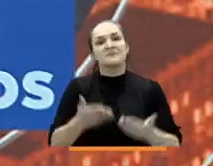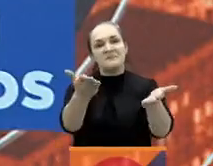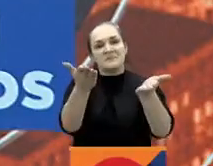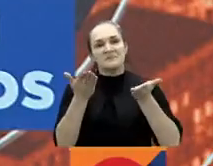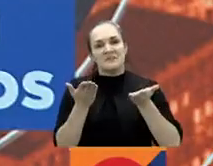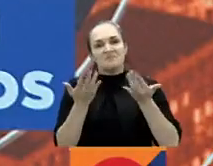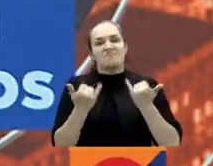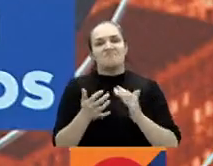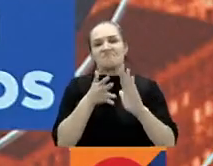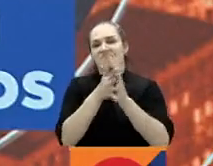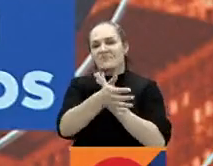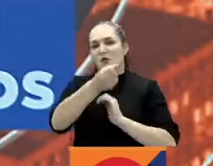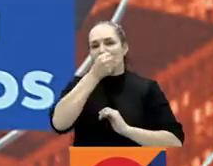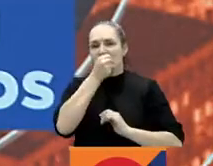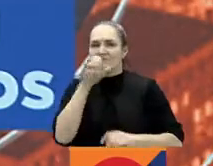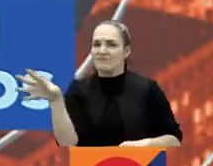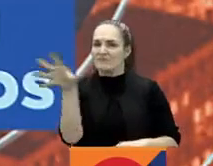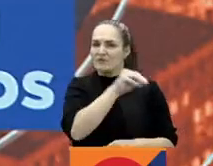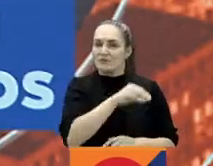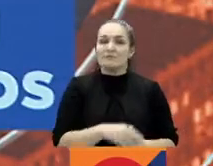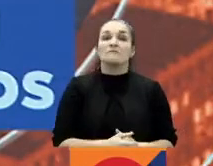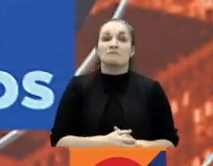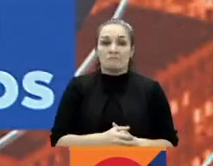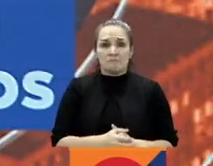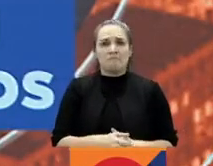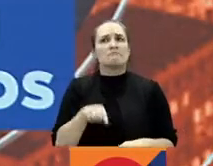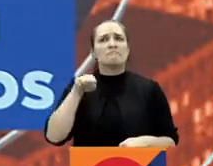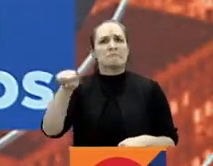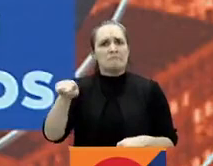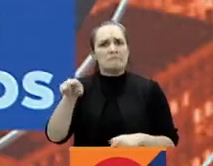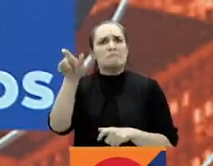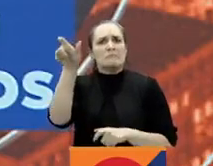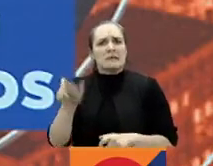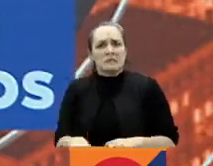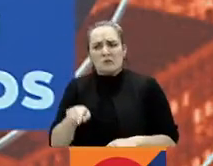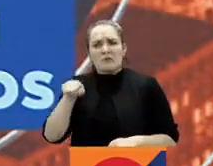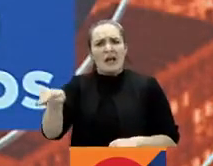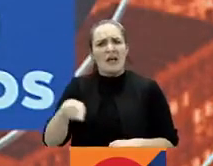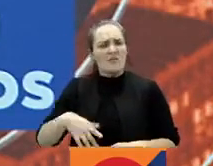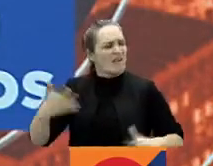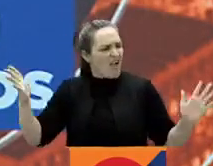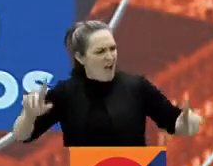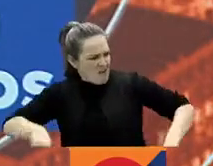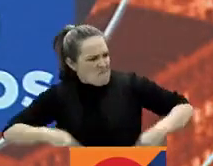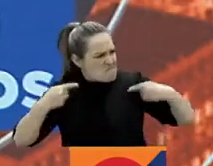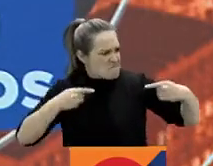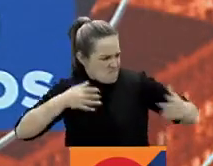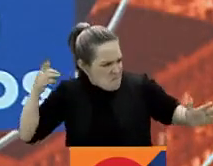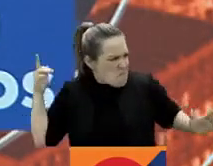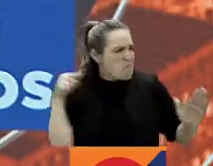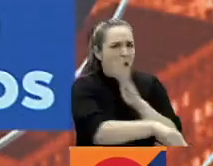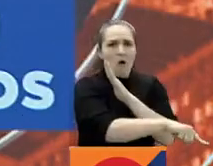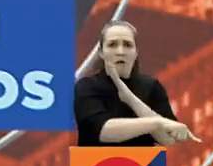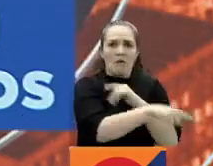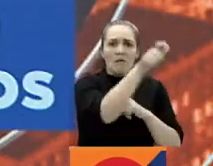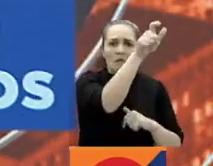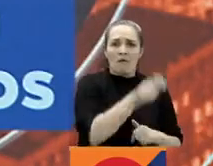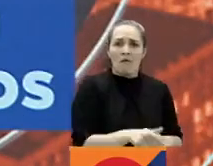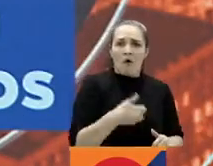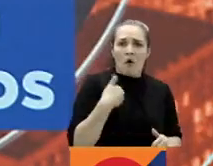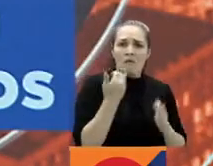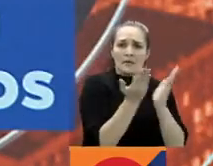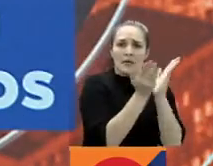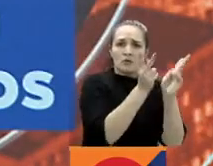Bienvenidos, somos el noticiero de todos. En un aparente hecho de intolerancia frente a un colegio de Suba en el norte de Bogotá, fue asesinado un